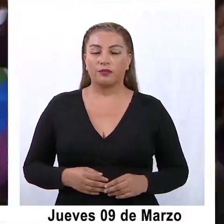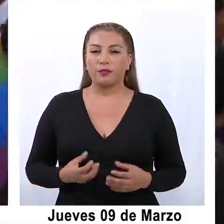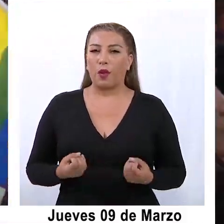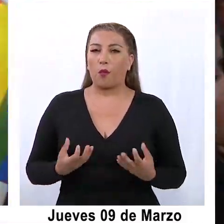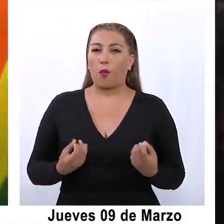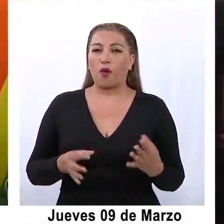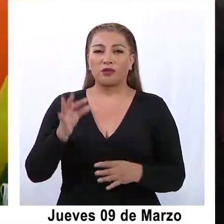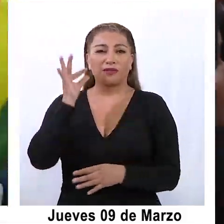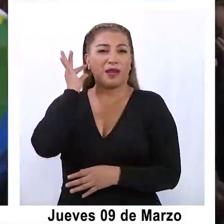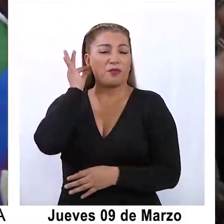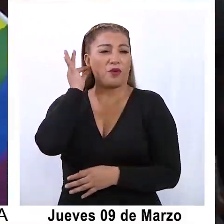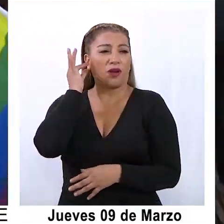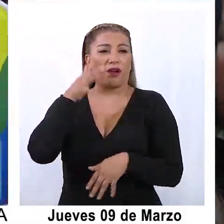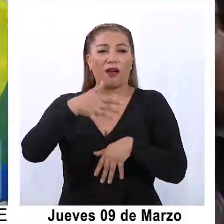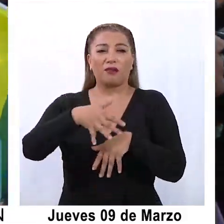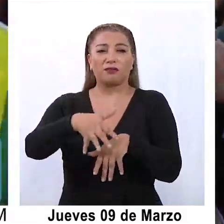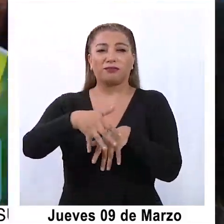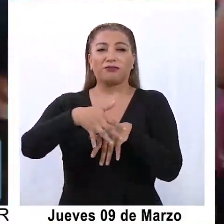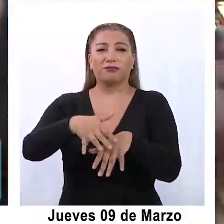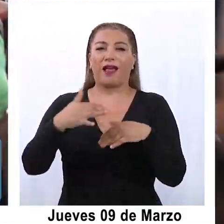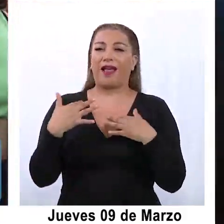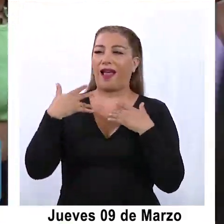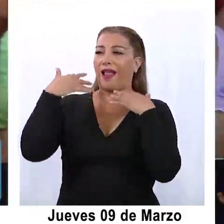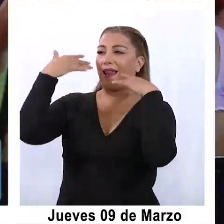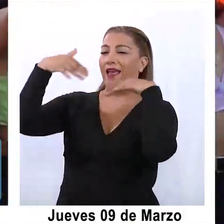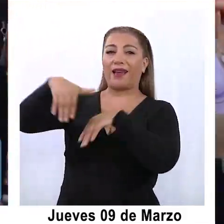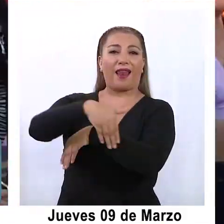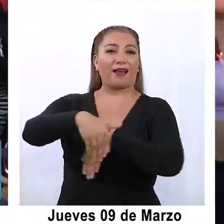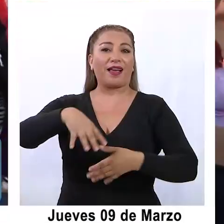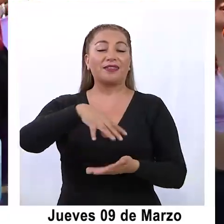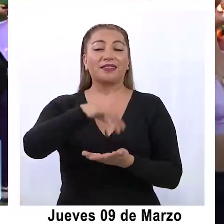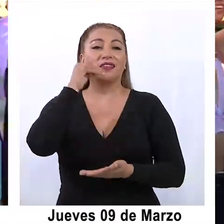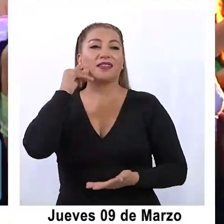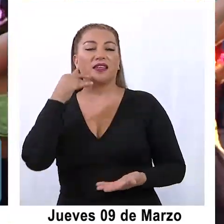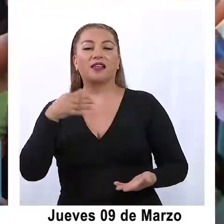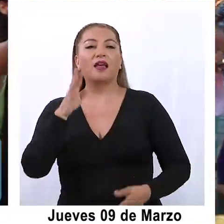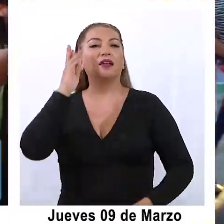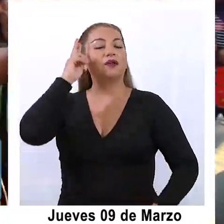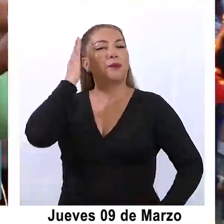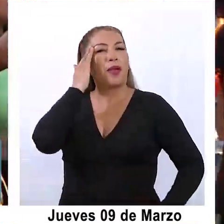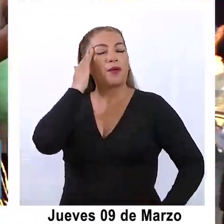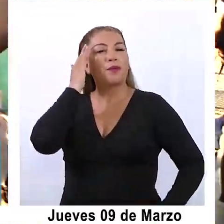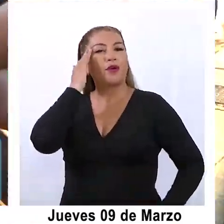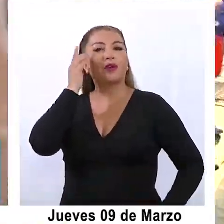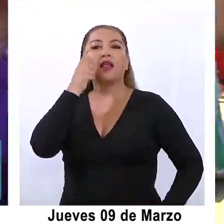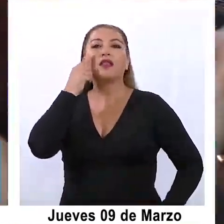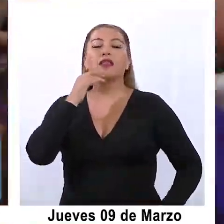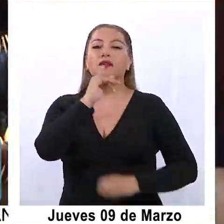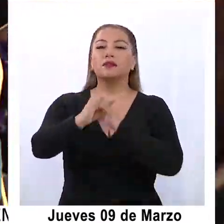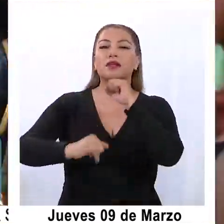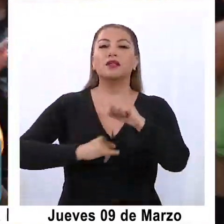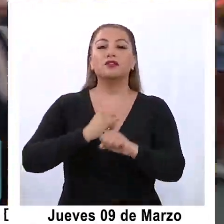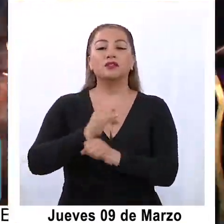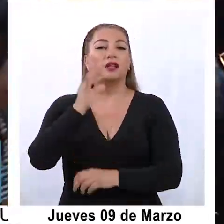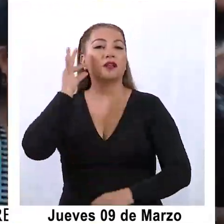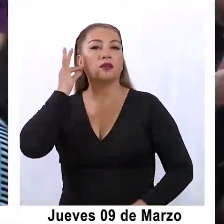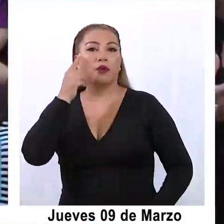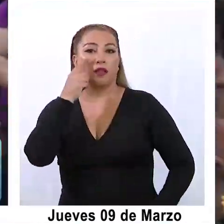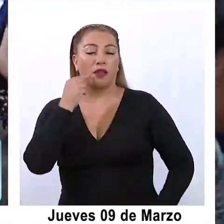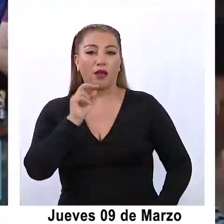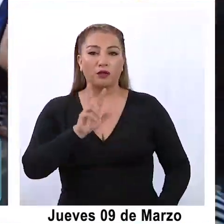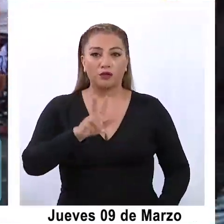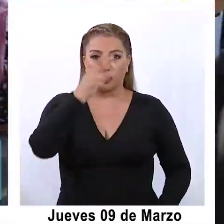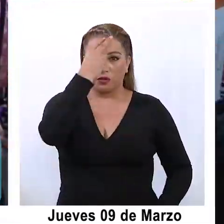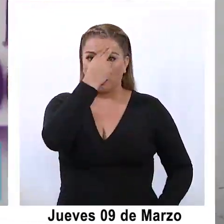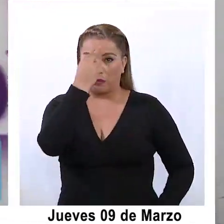Cientos de mujeres se manifestaron alegremente por las calles de Iquique conmemorando el Día Internacional de la Mujer este 8